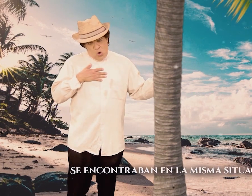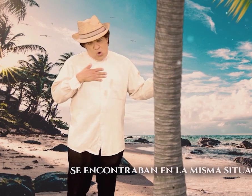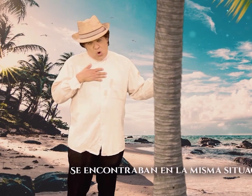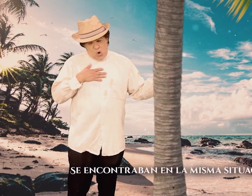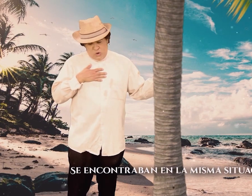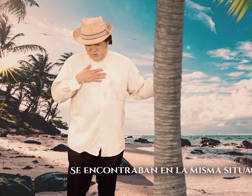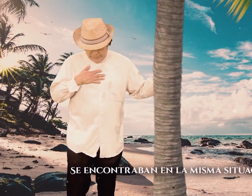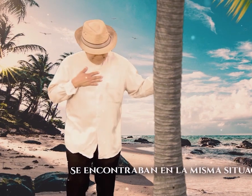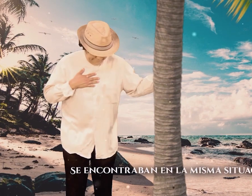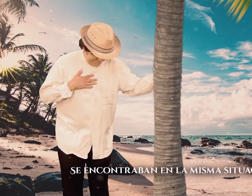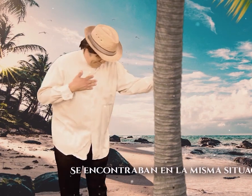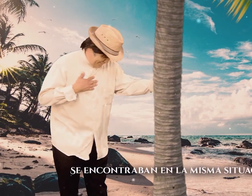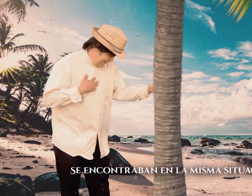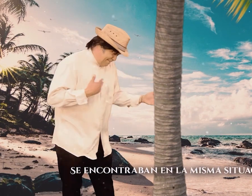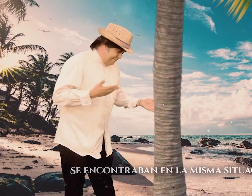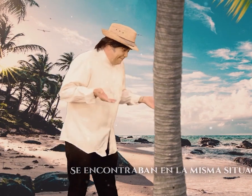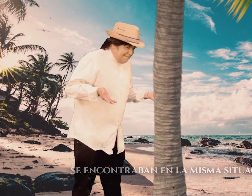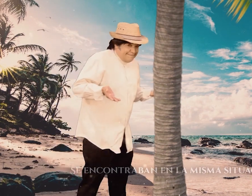situación.